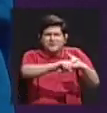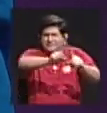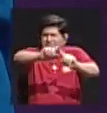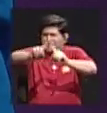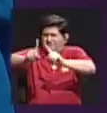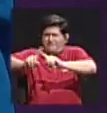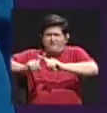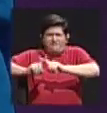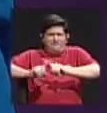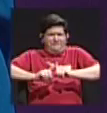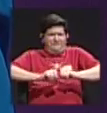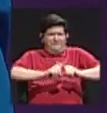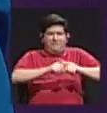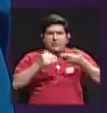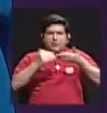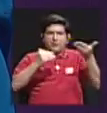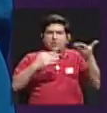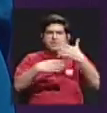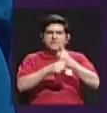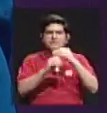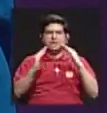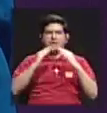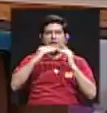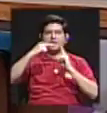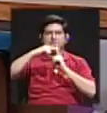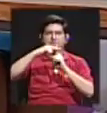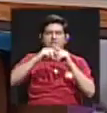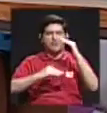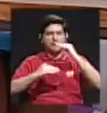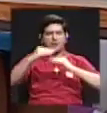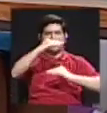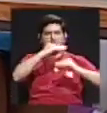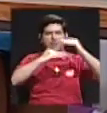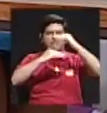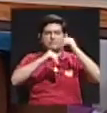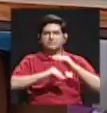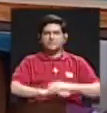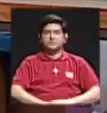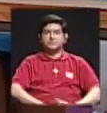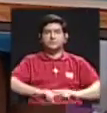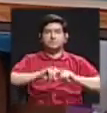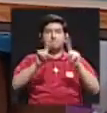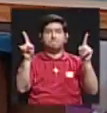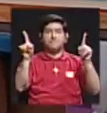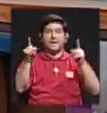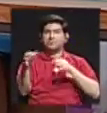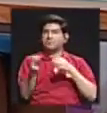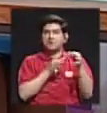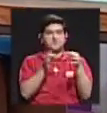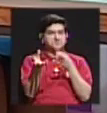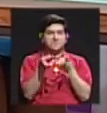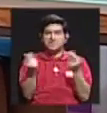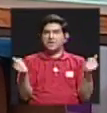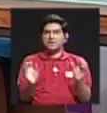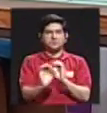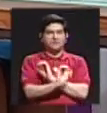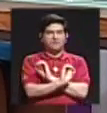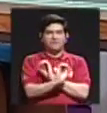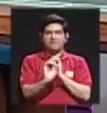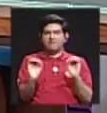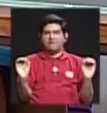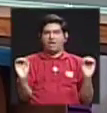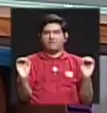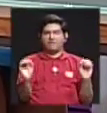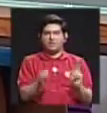cantidad de cosas que hace la Iglesia, de sus edificios, pero no rinde cuentas. Es decir, no